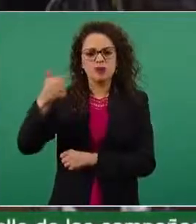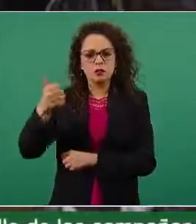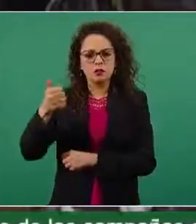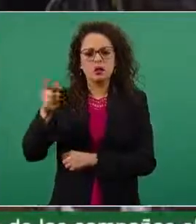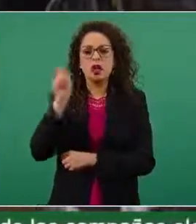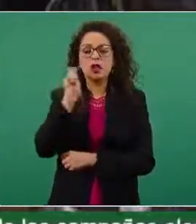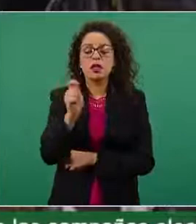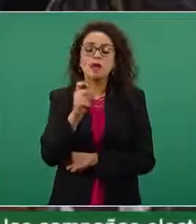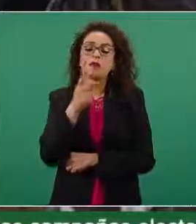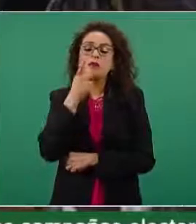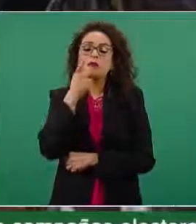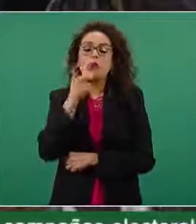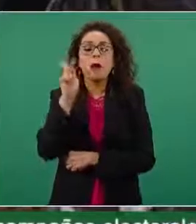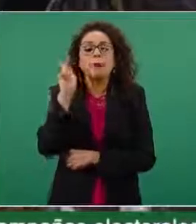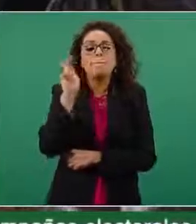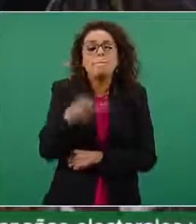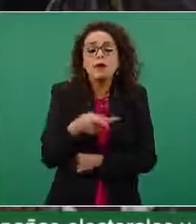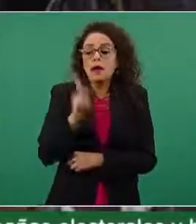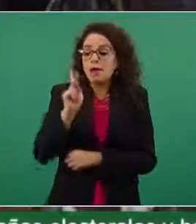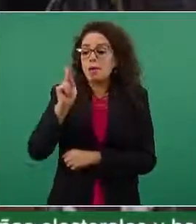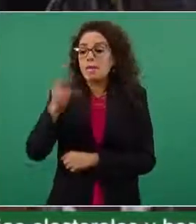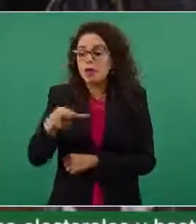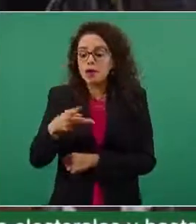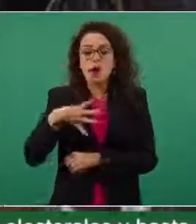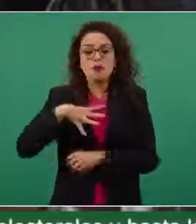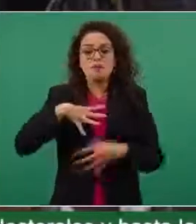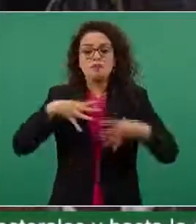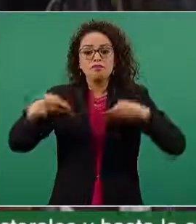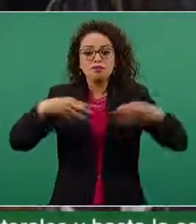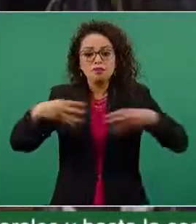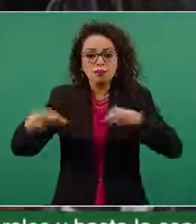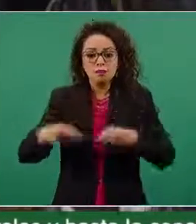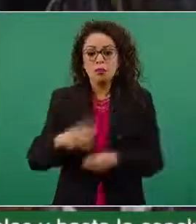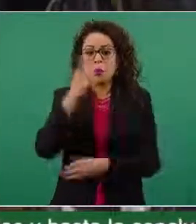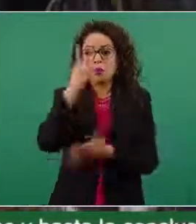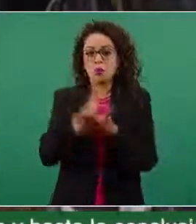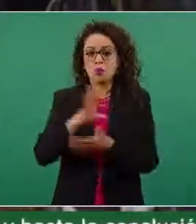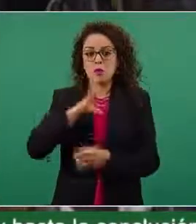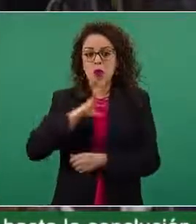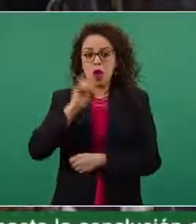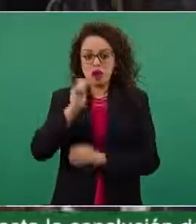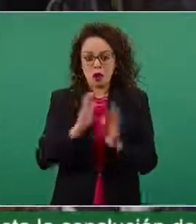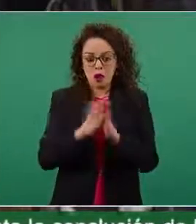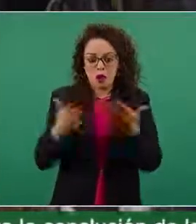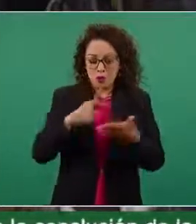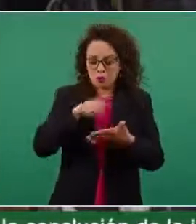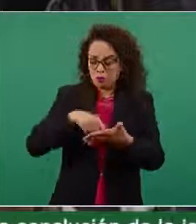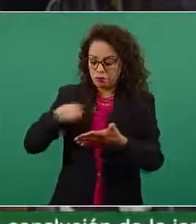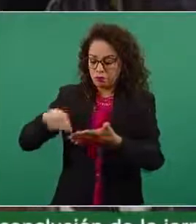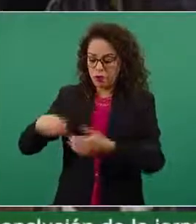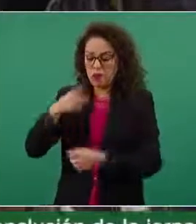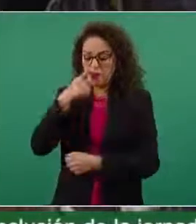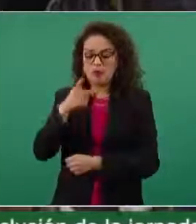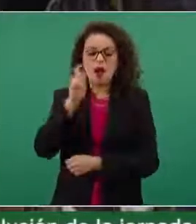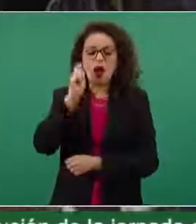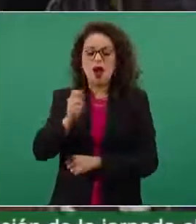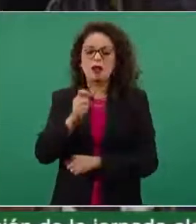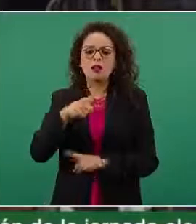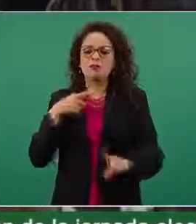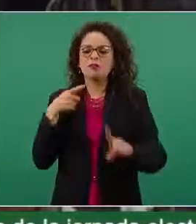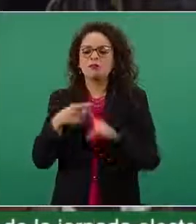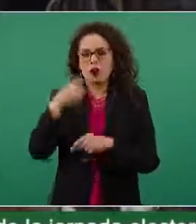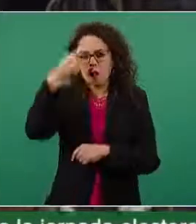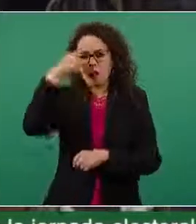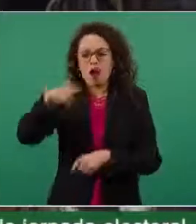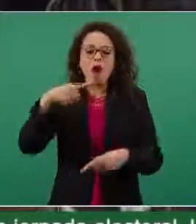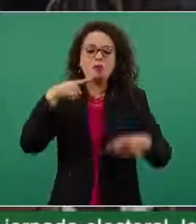bajo el pretexto que hay un catálogo de medios autorizados únicamente para cubrir la información, concretamente un debate. Segundo tema,